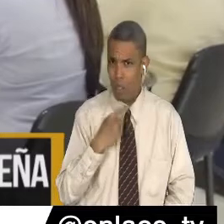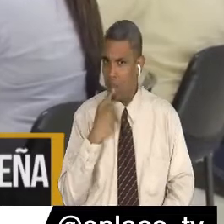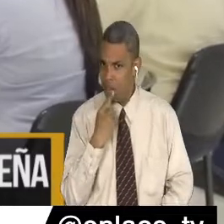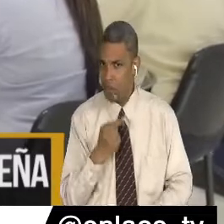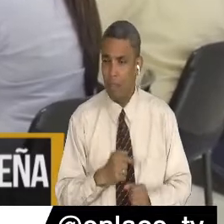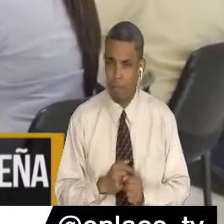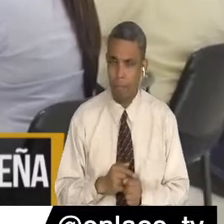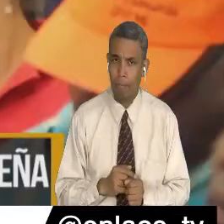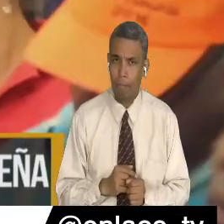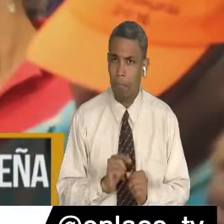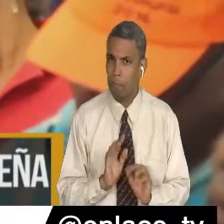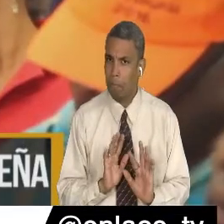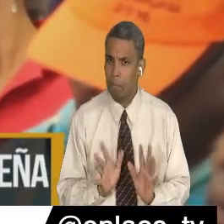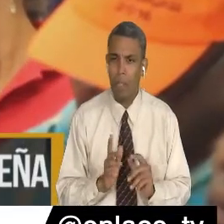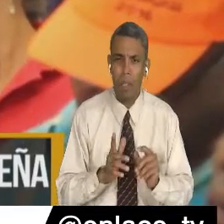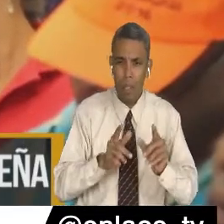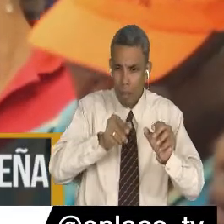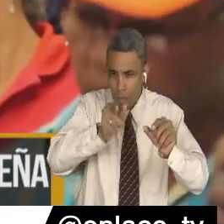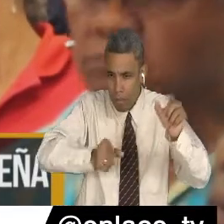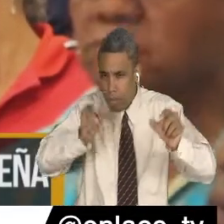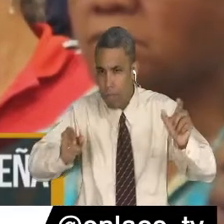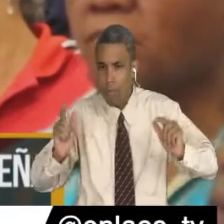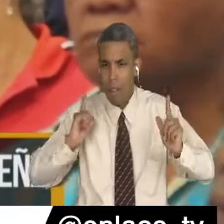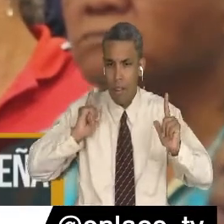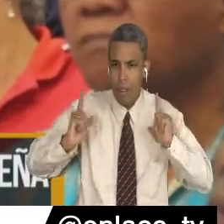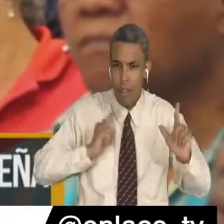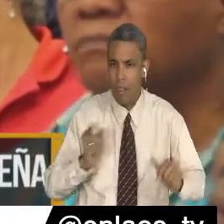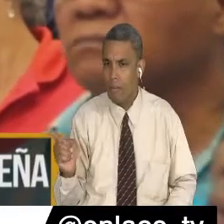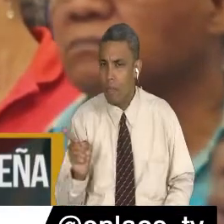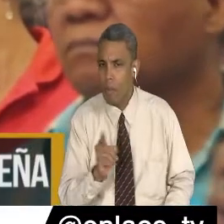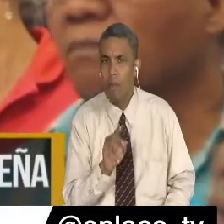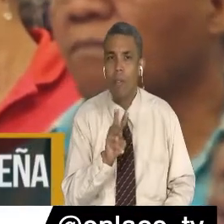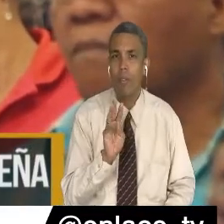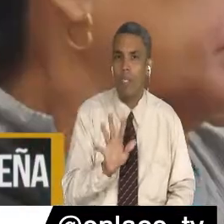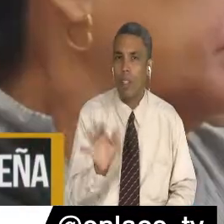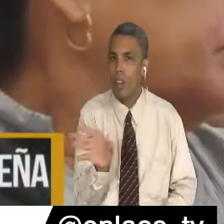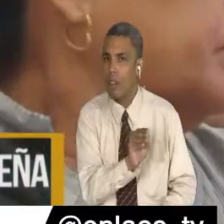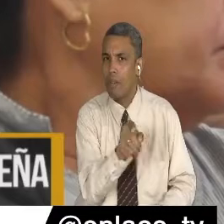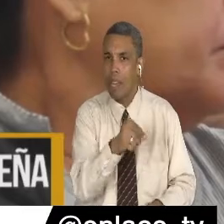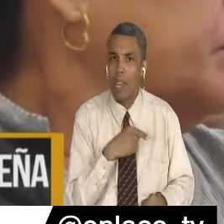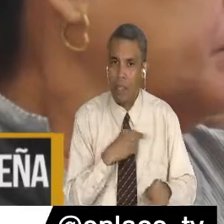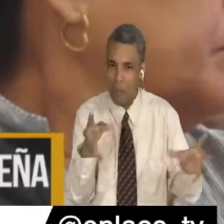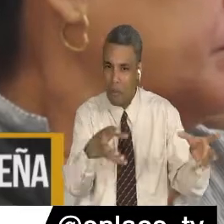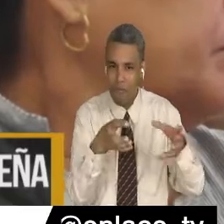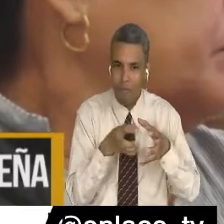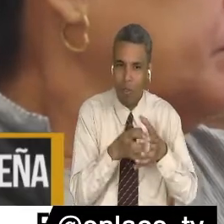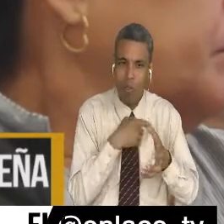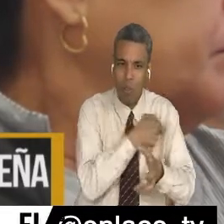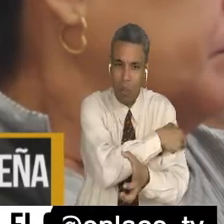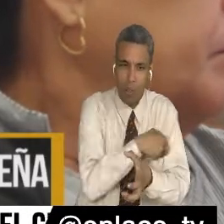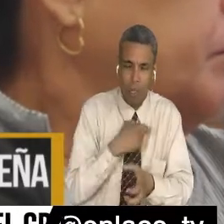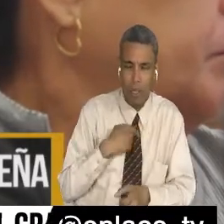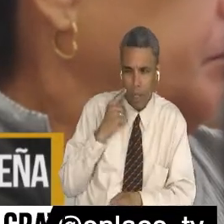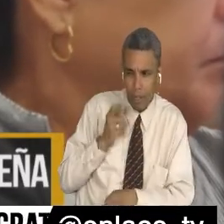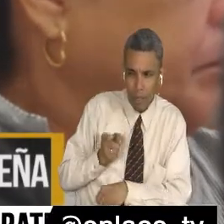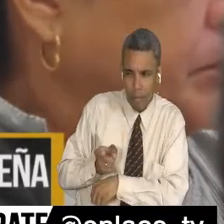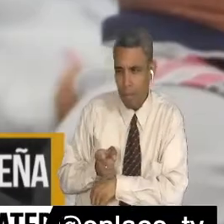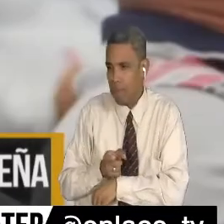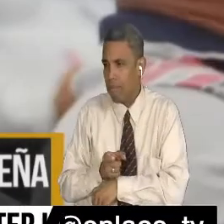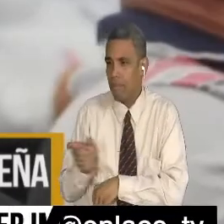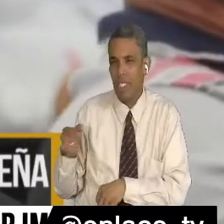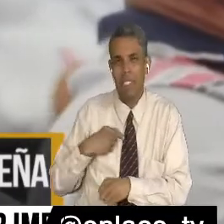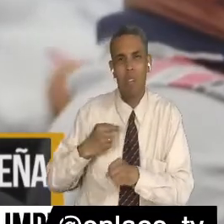los 35 líderes comunales y presidentes de juntas de la ciudad, quienes le harán seguimiento y veeduría no solo a las obras, sino